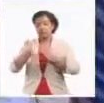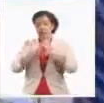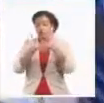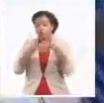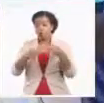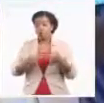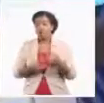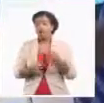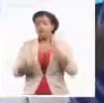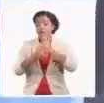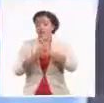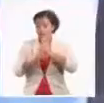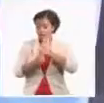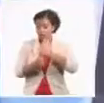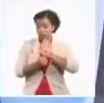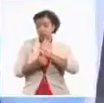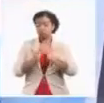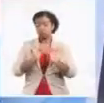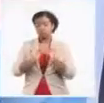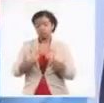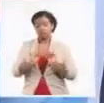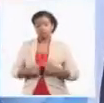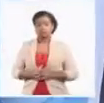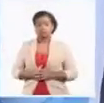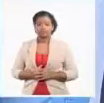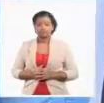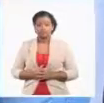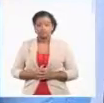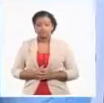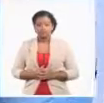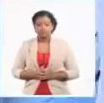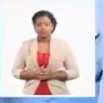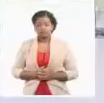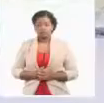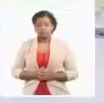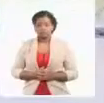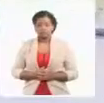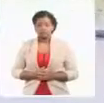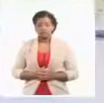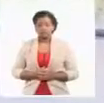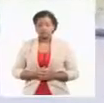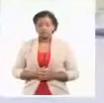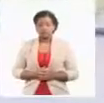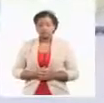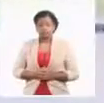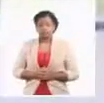desde la ley y los afectos les protege. Mayerín del Sol, Sistema Informativo de la Televisión Cubana.